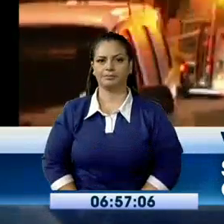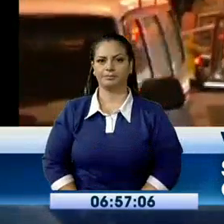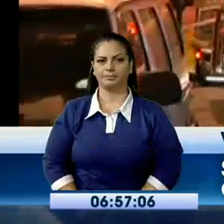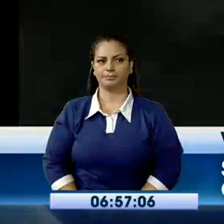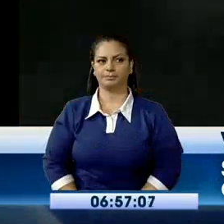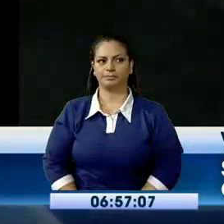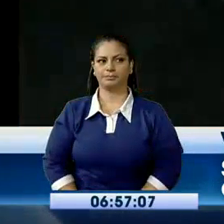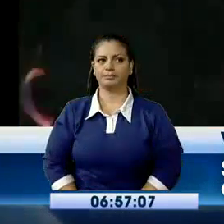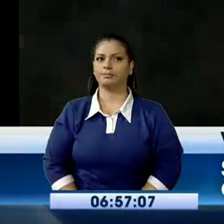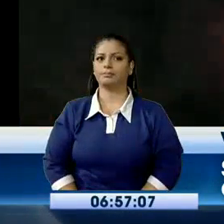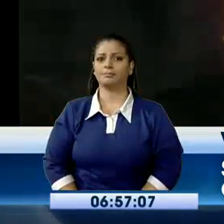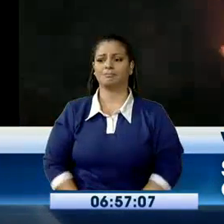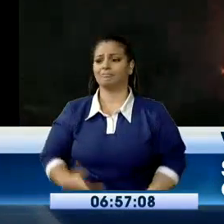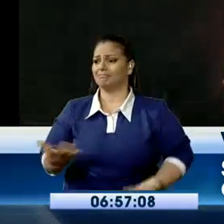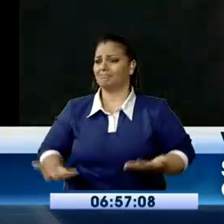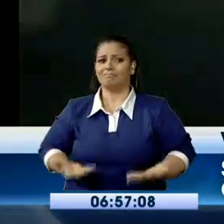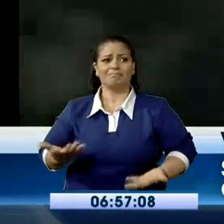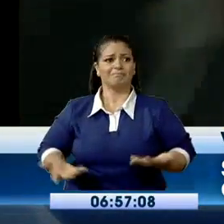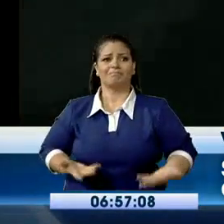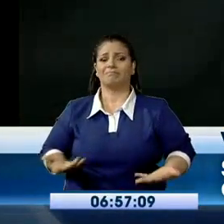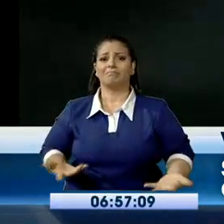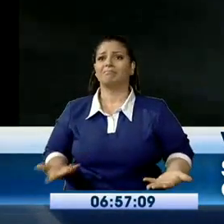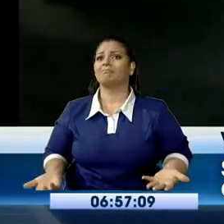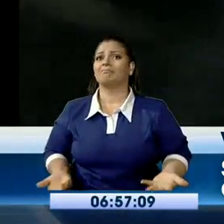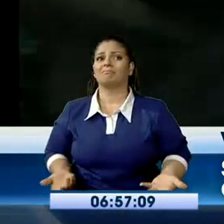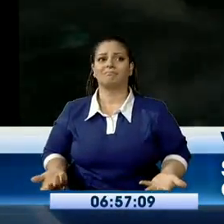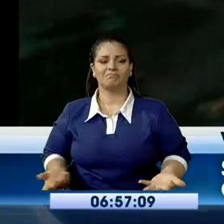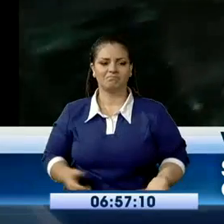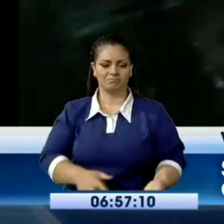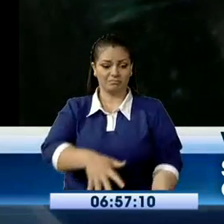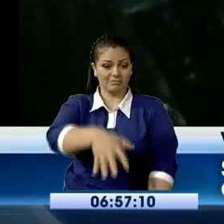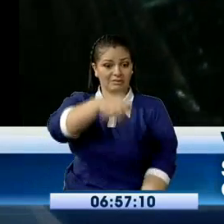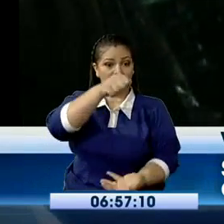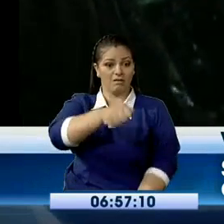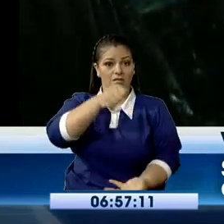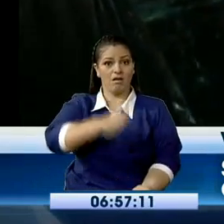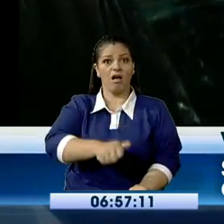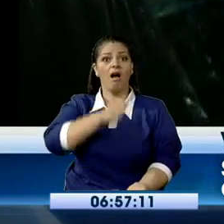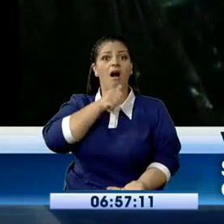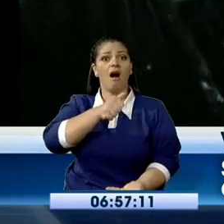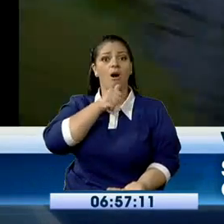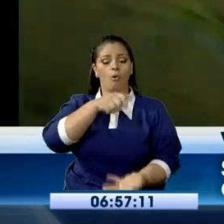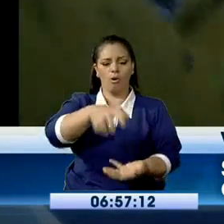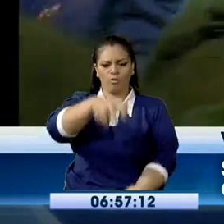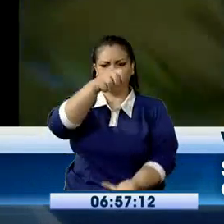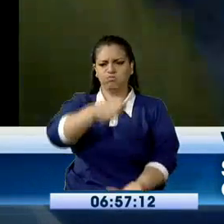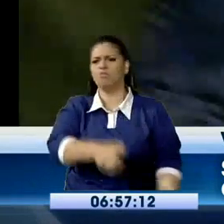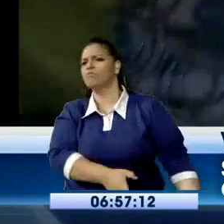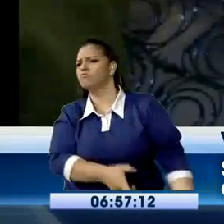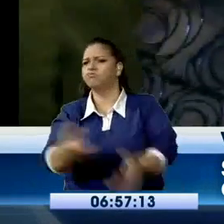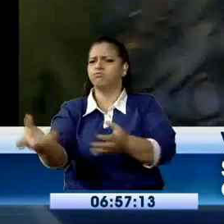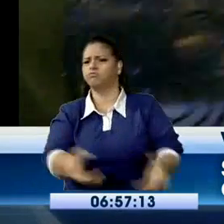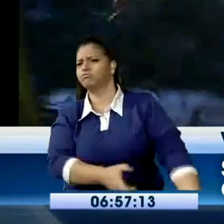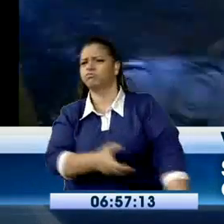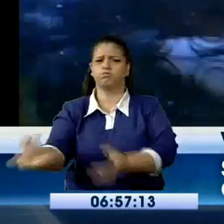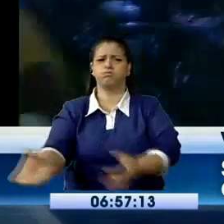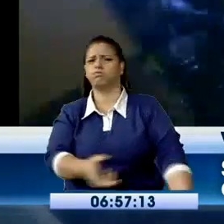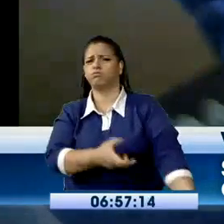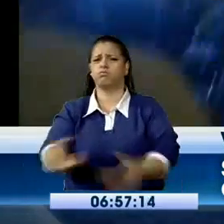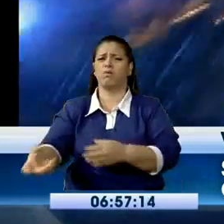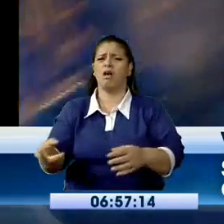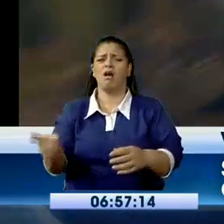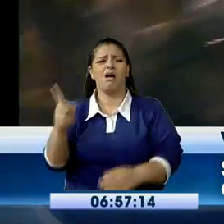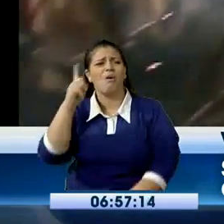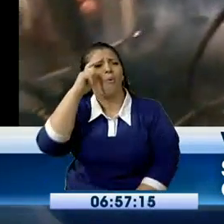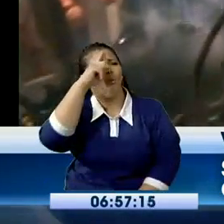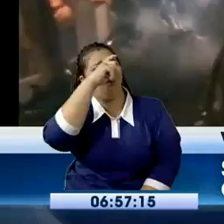Muchos intentaron contrarrestar las llamas utilizando baldes con agua, pero su labor se tornó infructuosa, ya que el